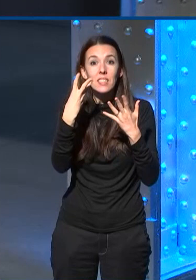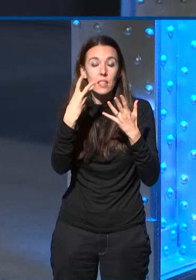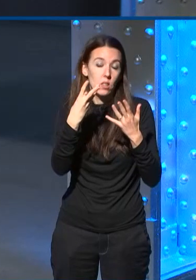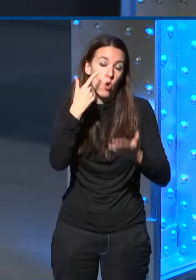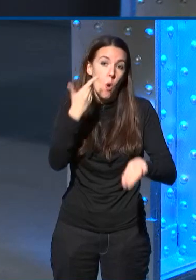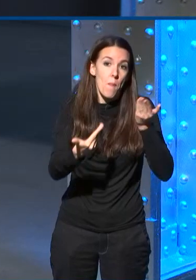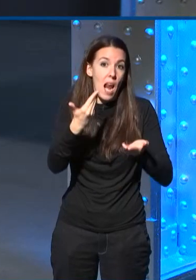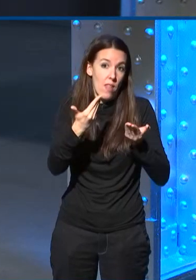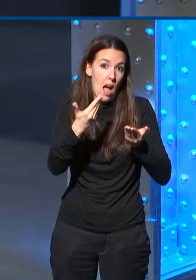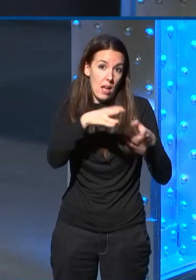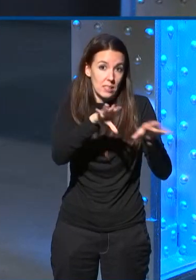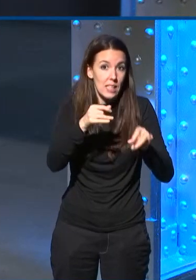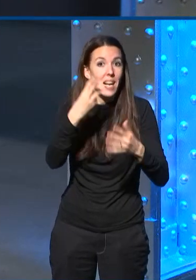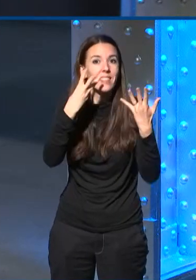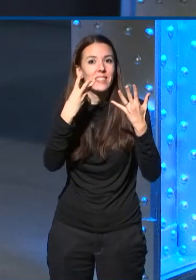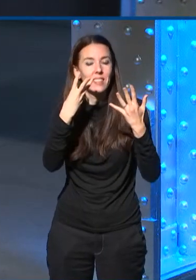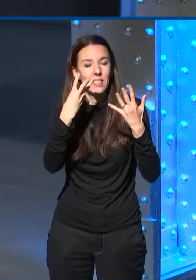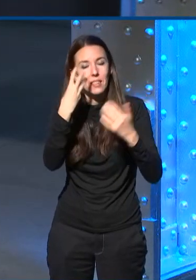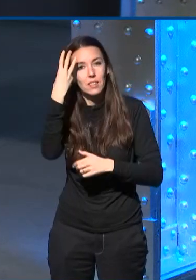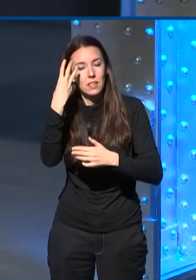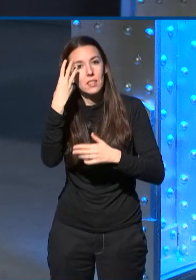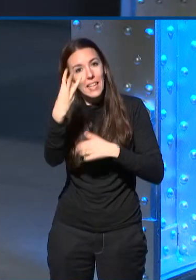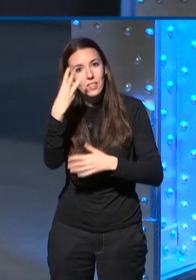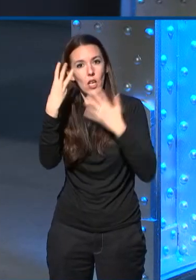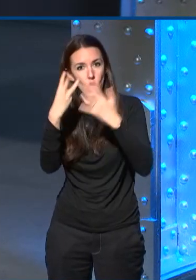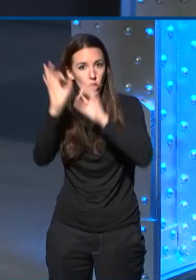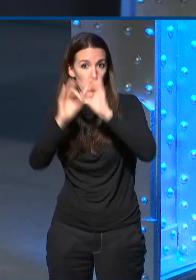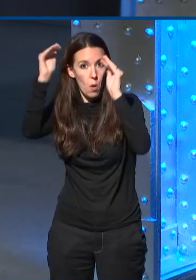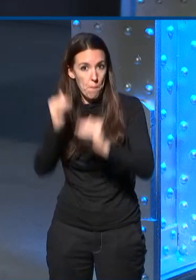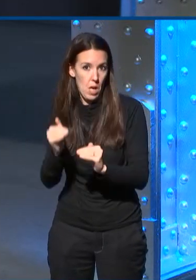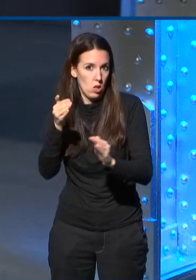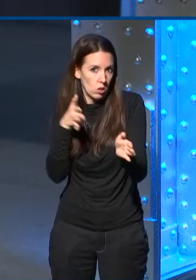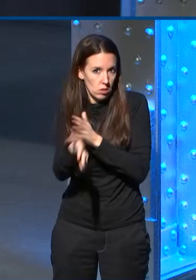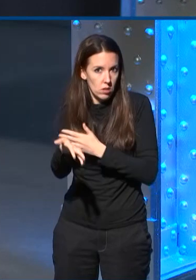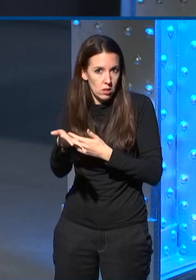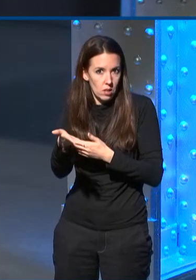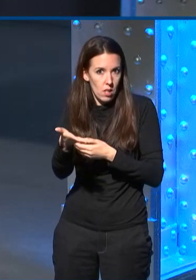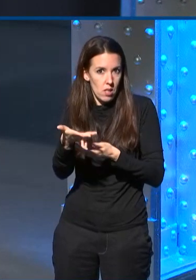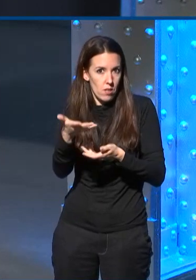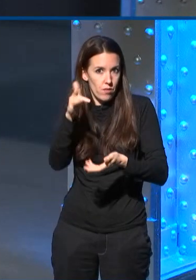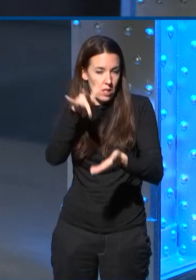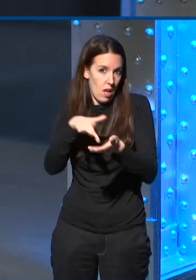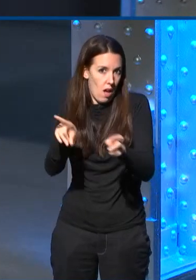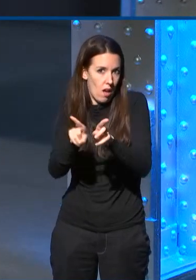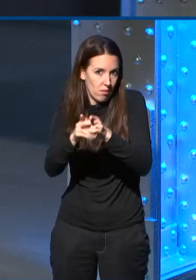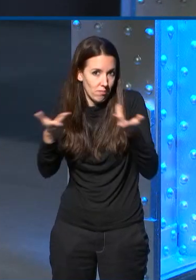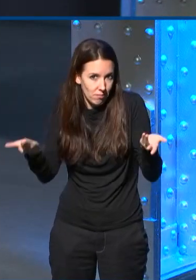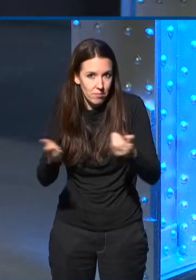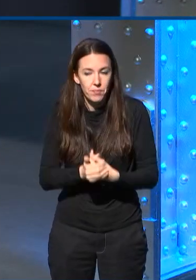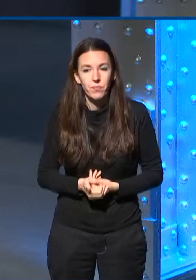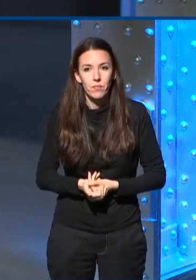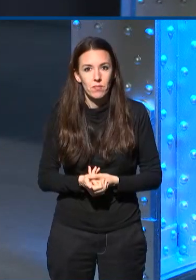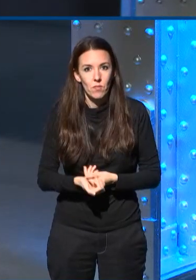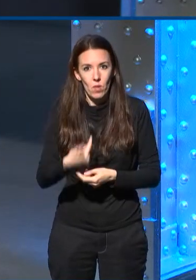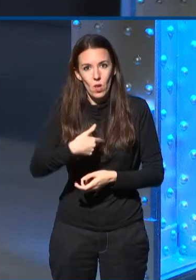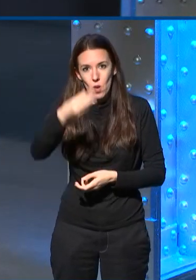en la Tierra. Entonces, a mí yo creo que ya no me toca ir a Marte. Soy más joven que Ignacio, ¿no? Pero